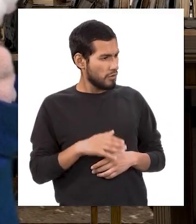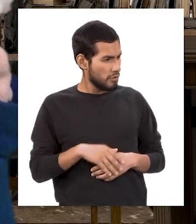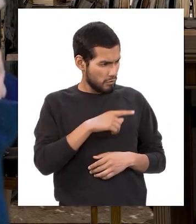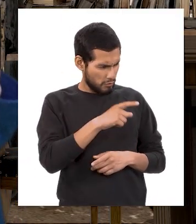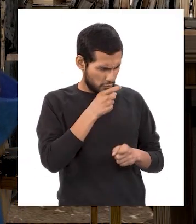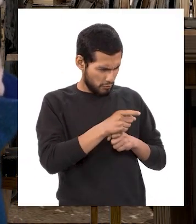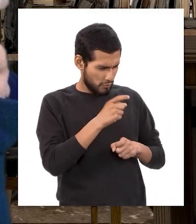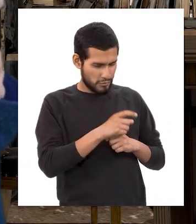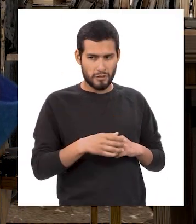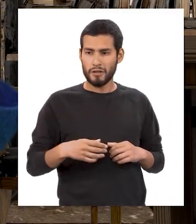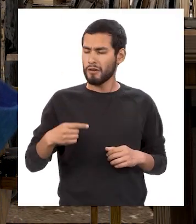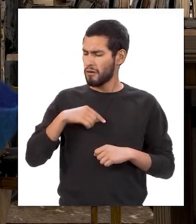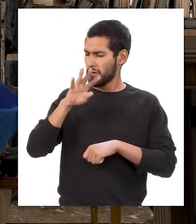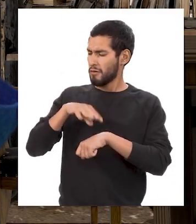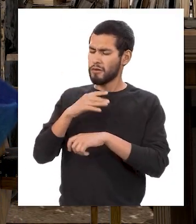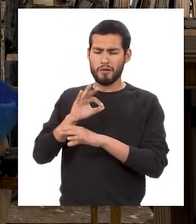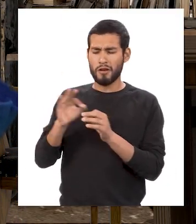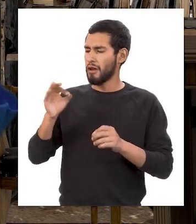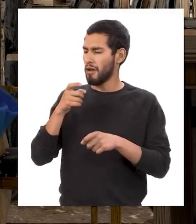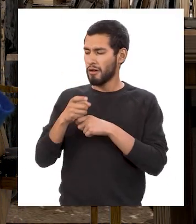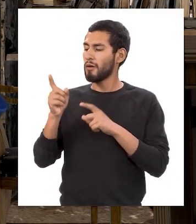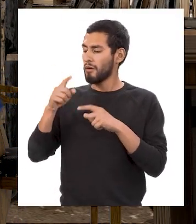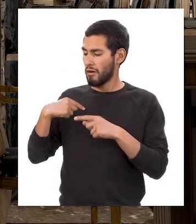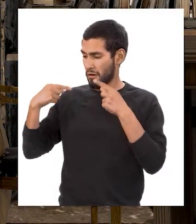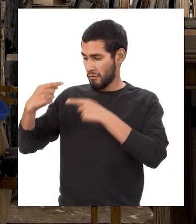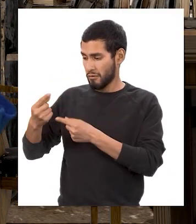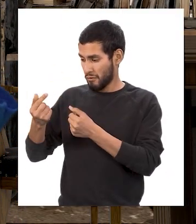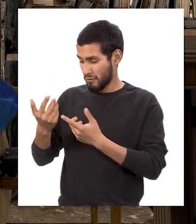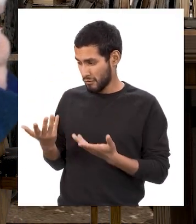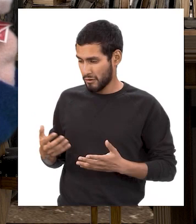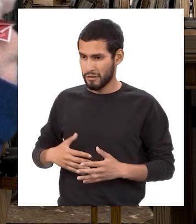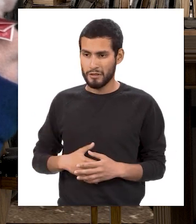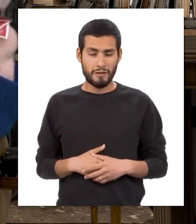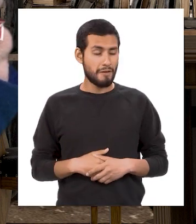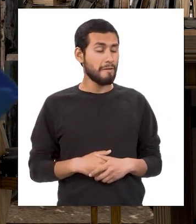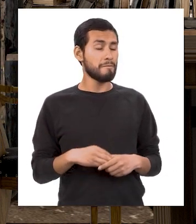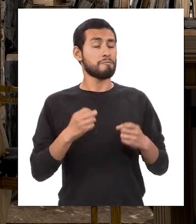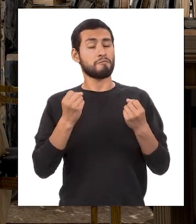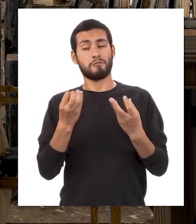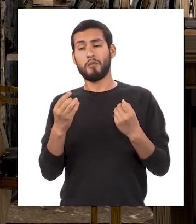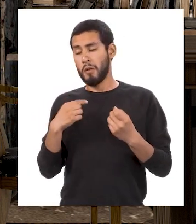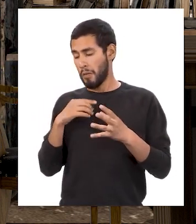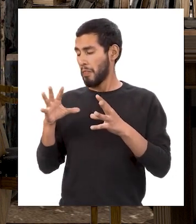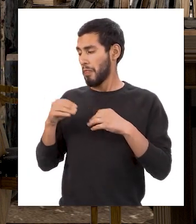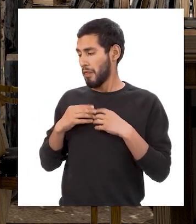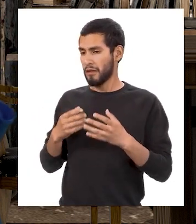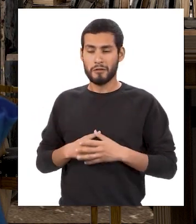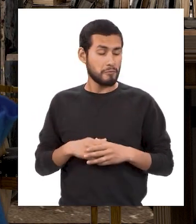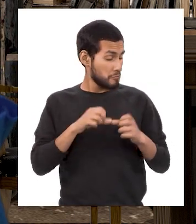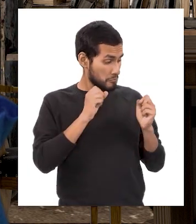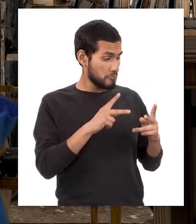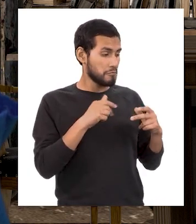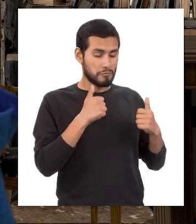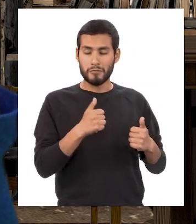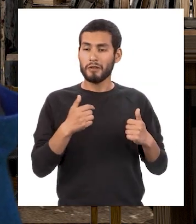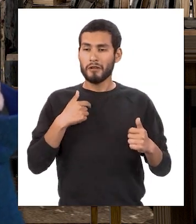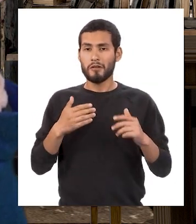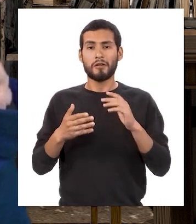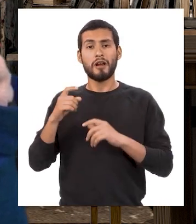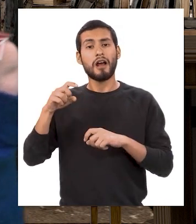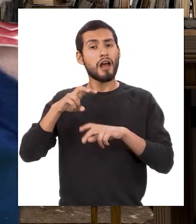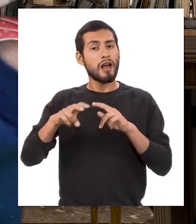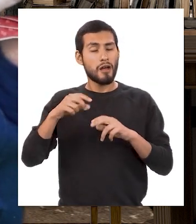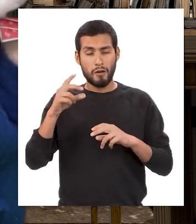es demasiado. ¿No será una broma? Un buen inglés no bromea cuando de apuestas se tratan. Bueno, entonces aceptamos.